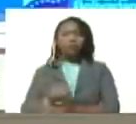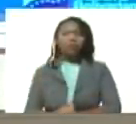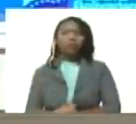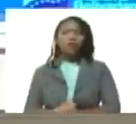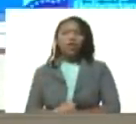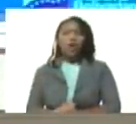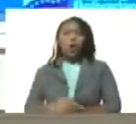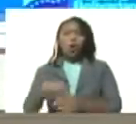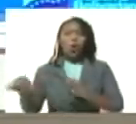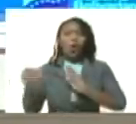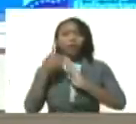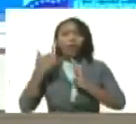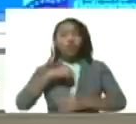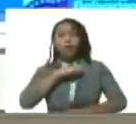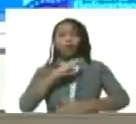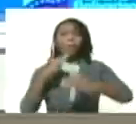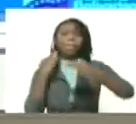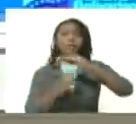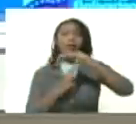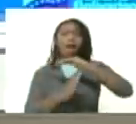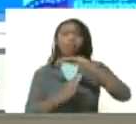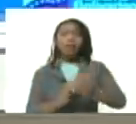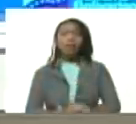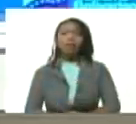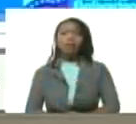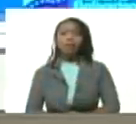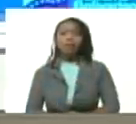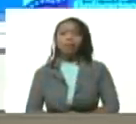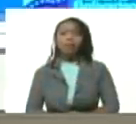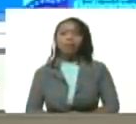contra nuestros migrantes.